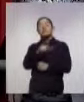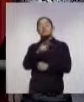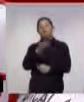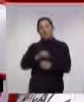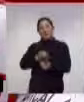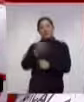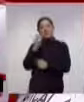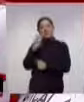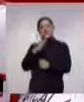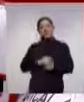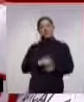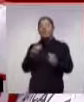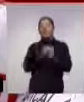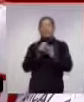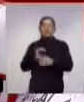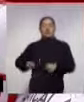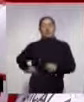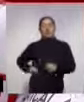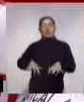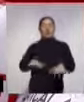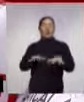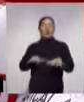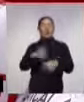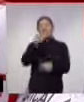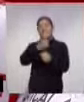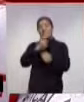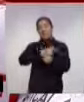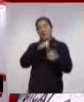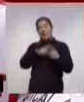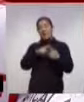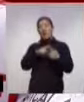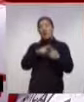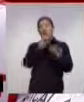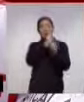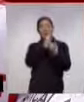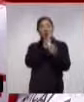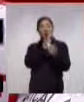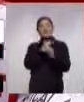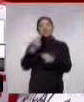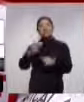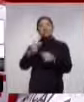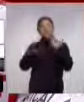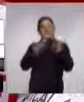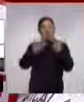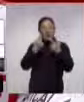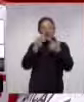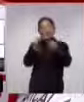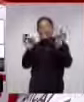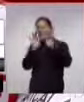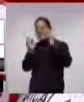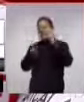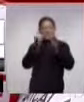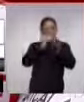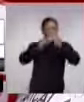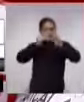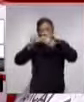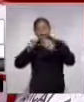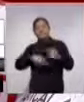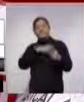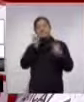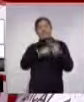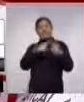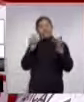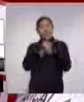mes. Uh-huh. Unos cursos muy interesantes que, bueno, el primero es un curso en línea, se llama Estilos de Aprendizaje. Y bueno,